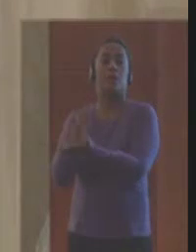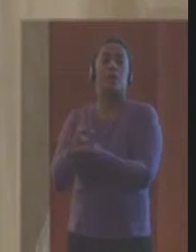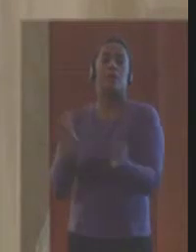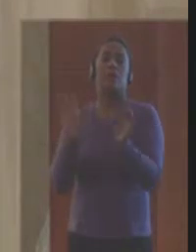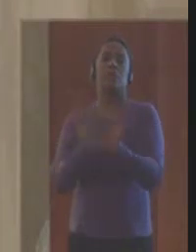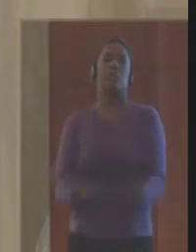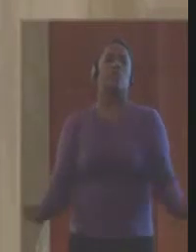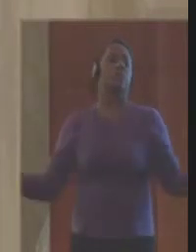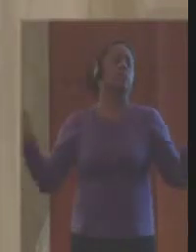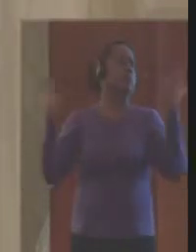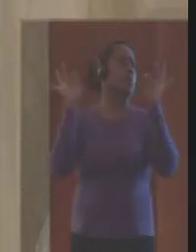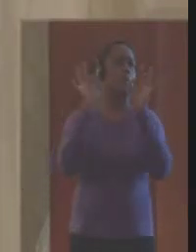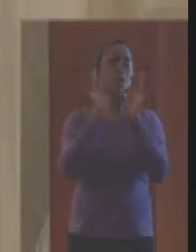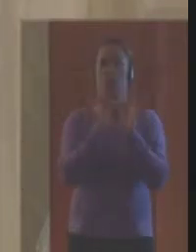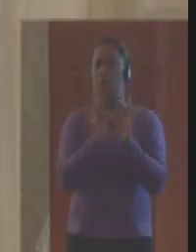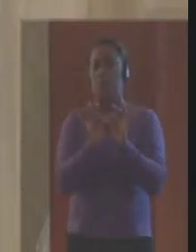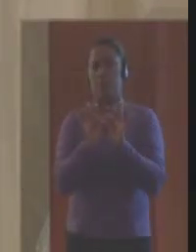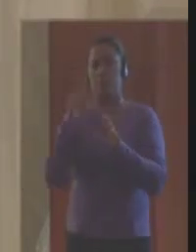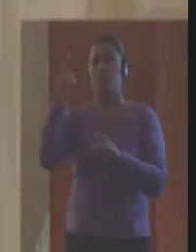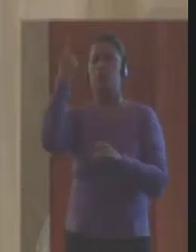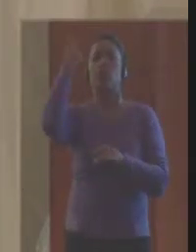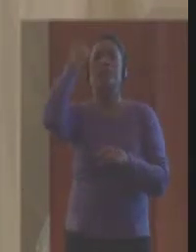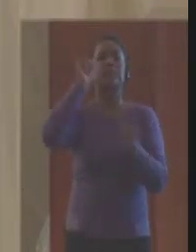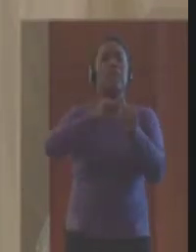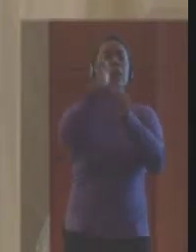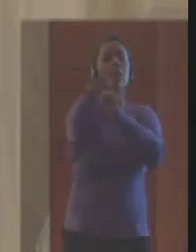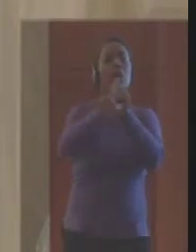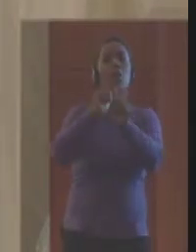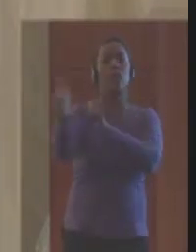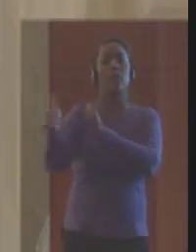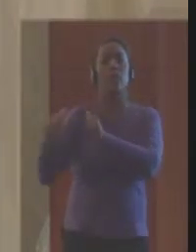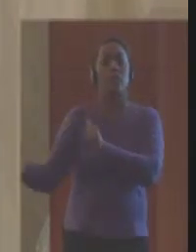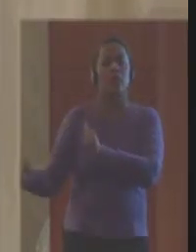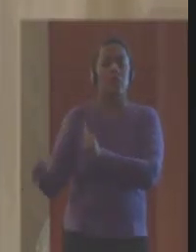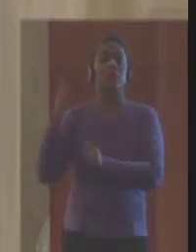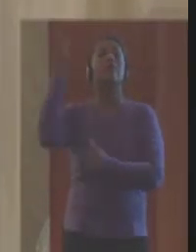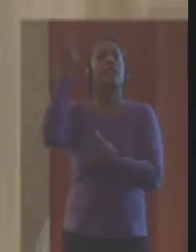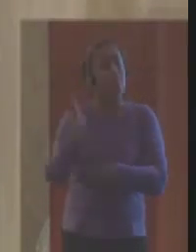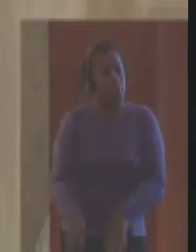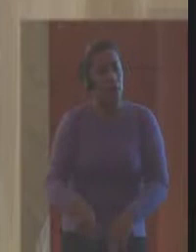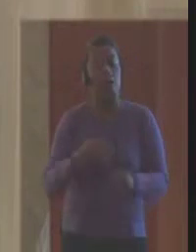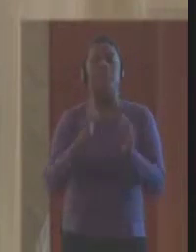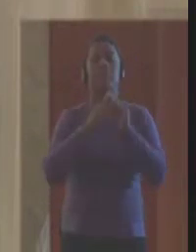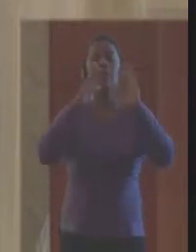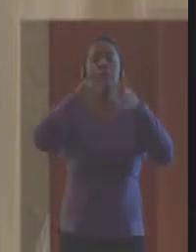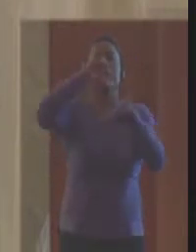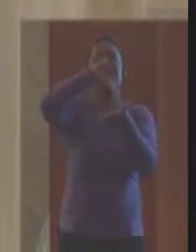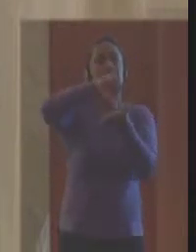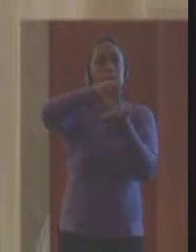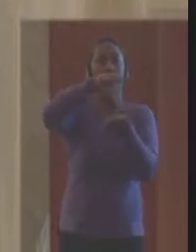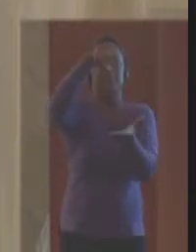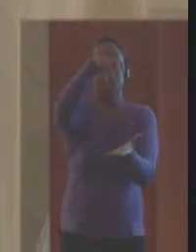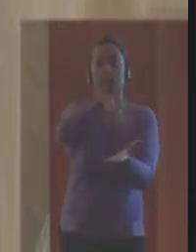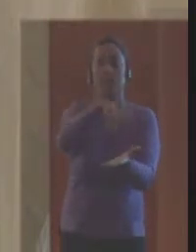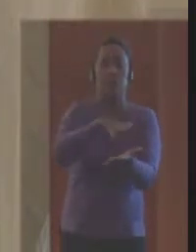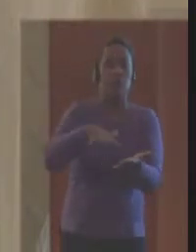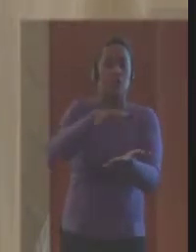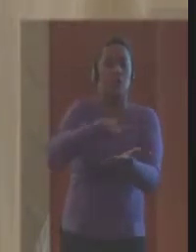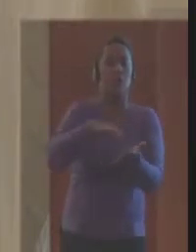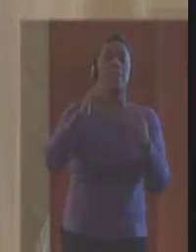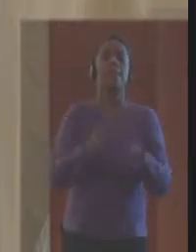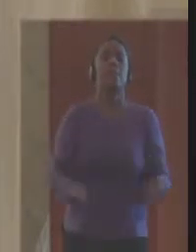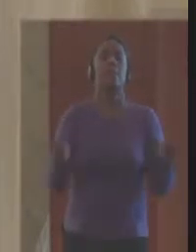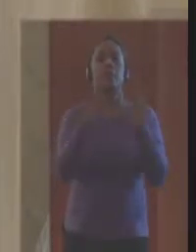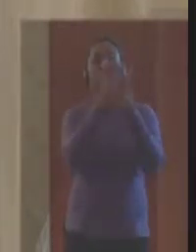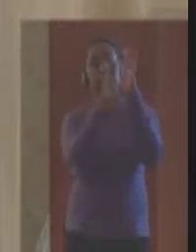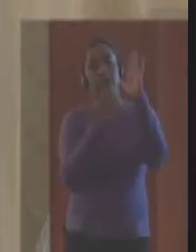que a veces consideramos que solamente sea en las zonas rurales. En las zonas urbanas tenemos que garantizar la constitución